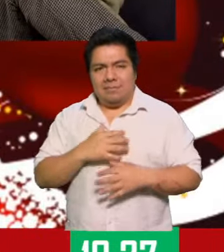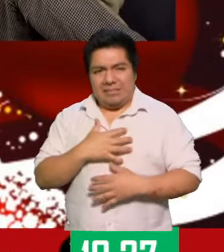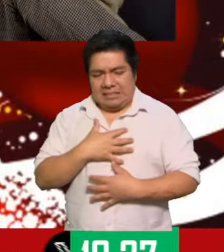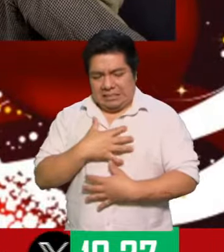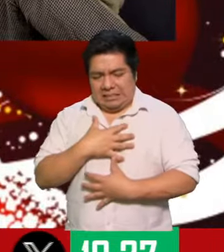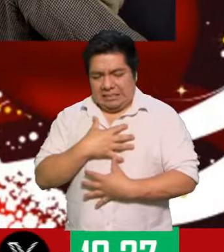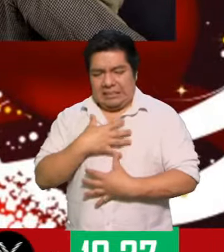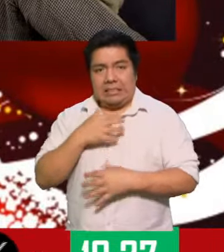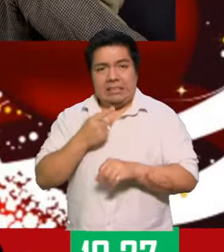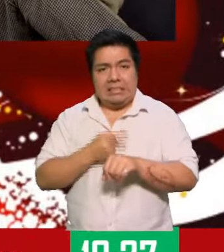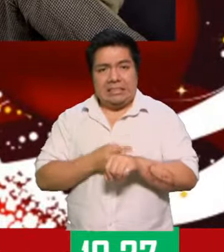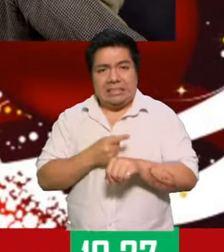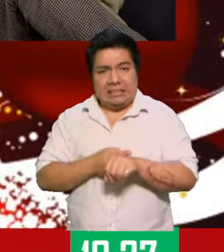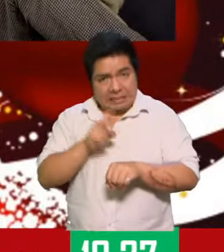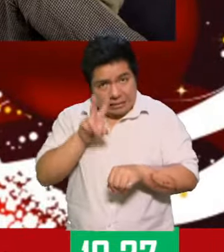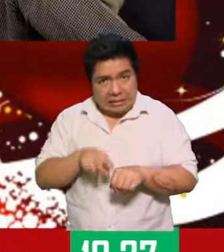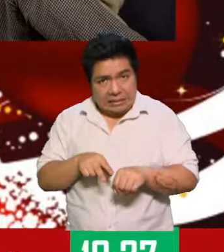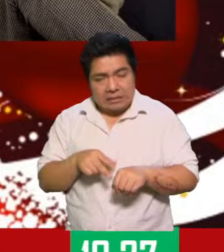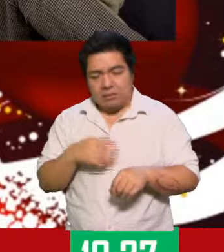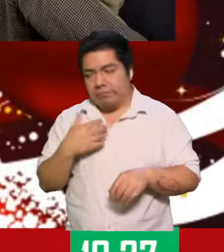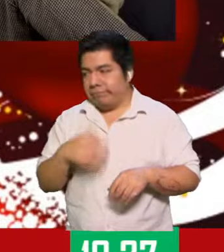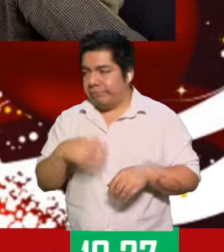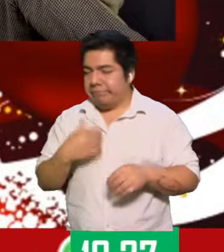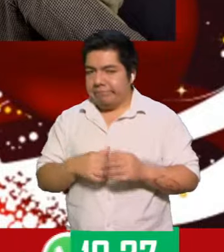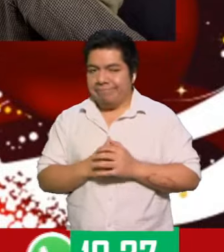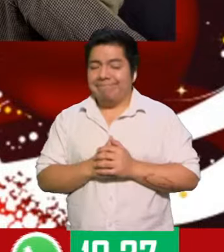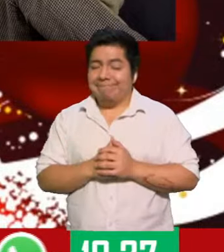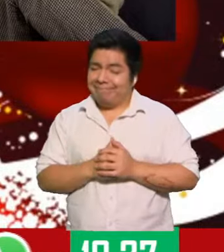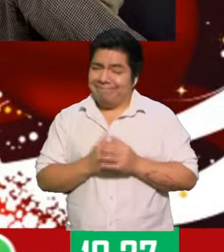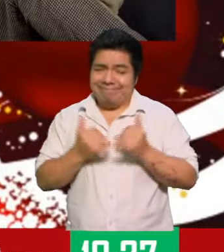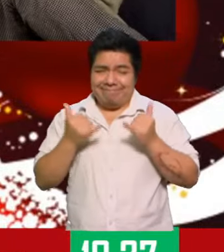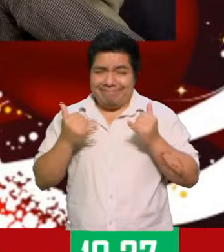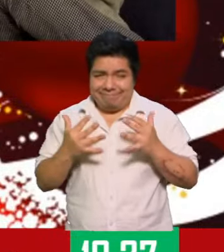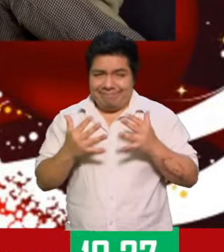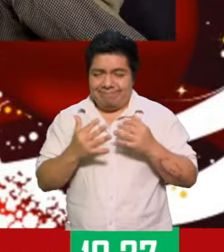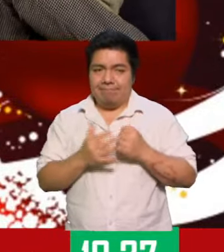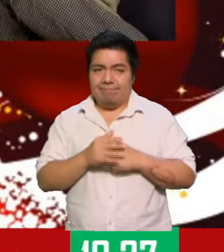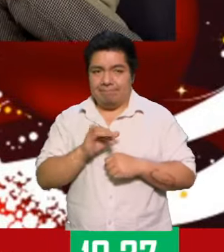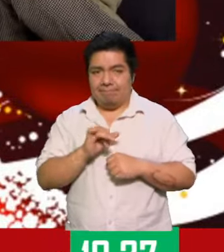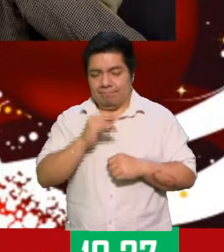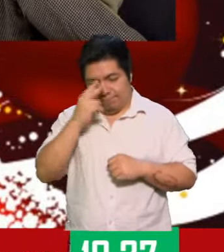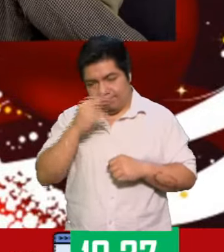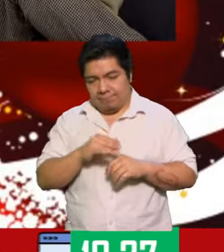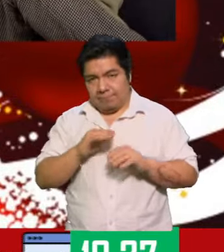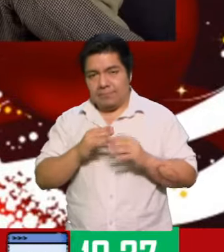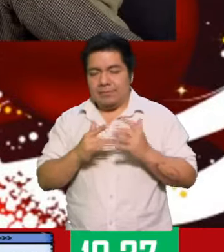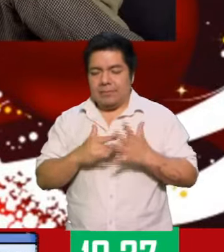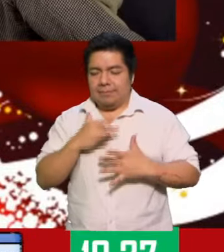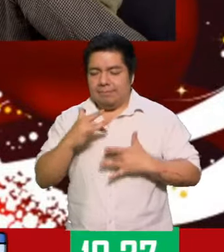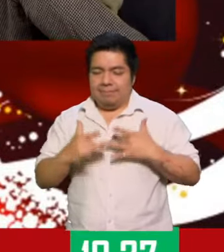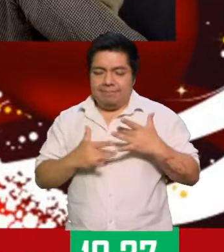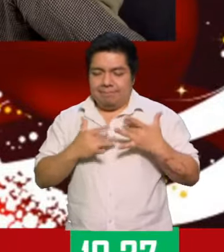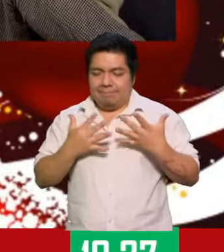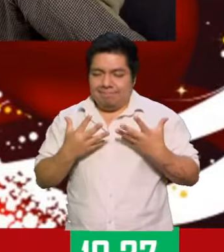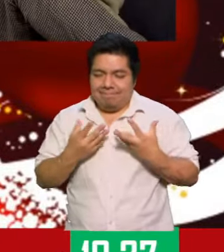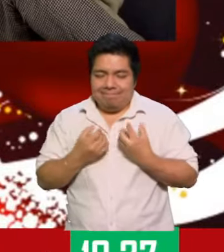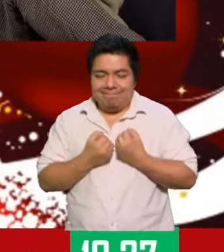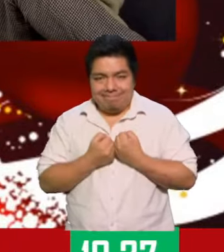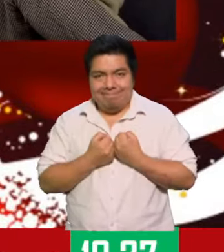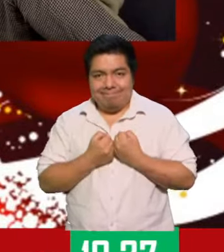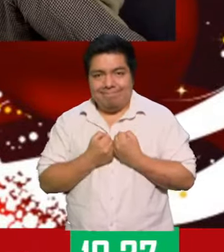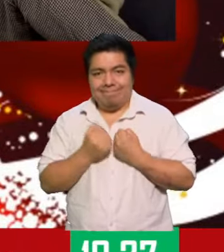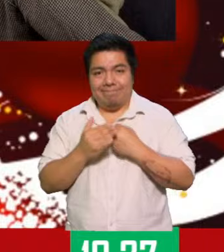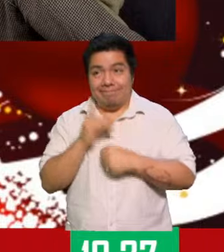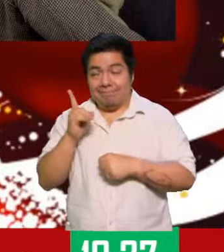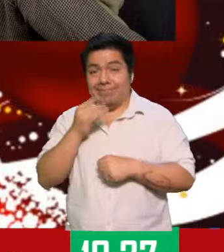típica no me digan sí una estuvo muy duro porque pero bueno como la verdad fueron unos sentimientos este encontrados porque en el